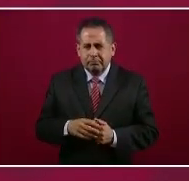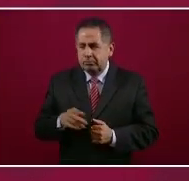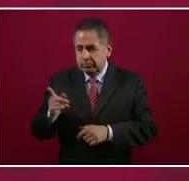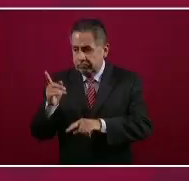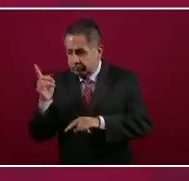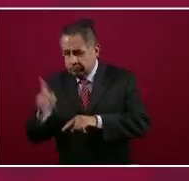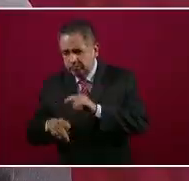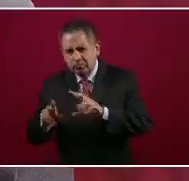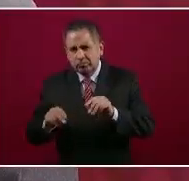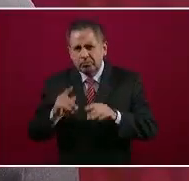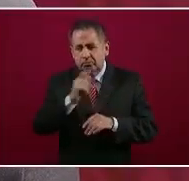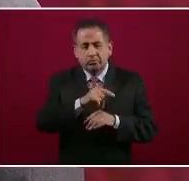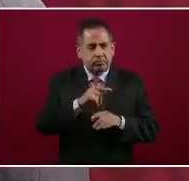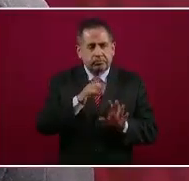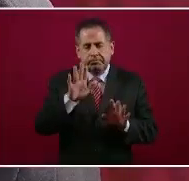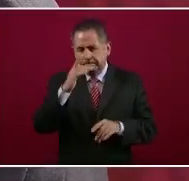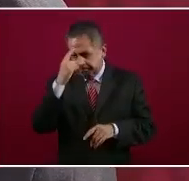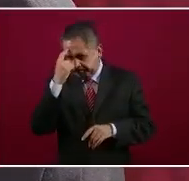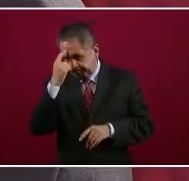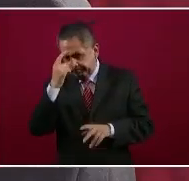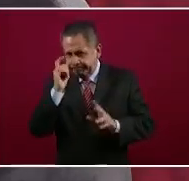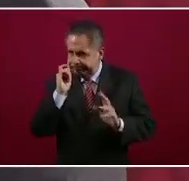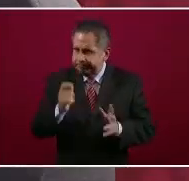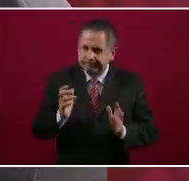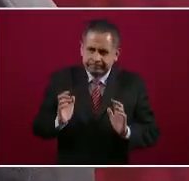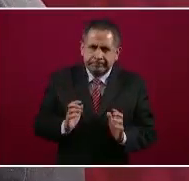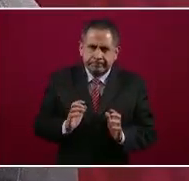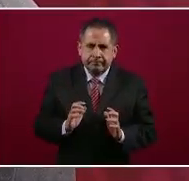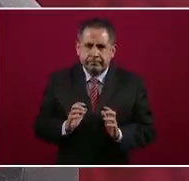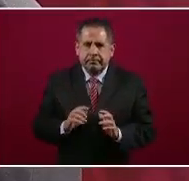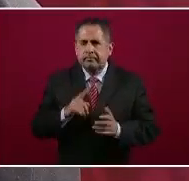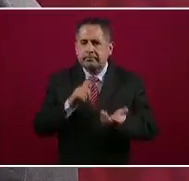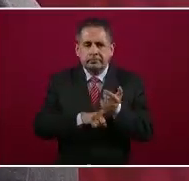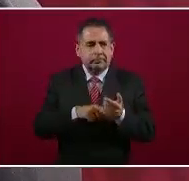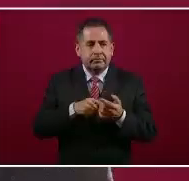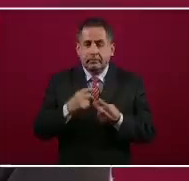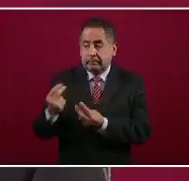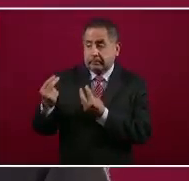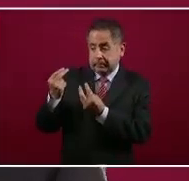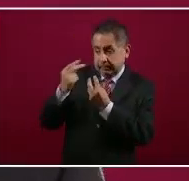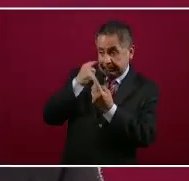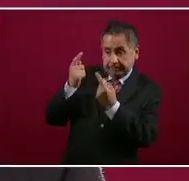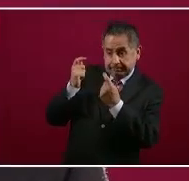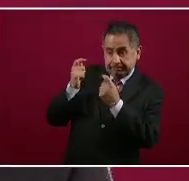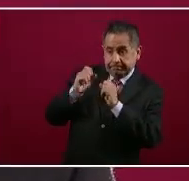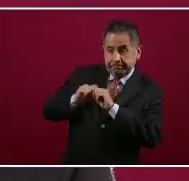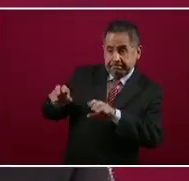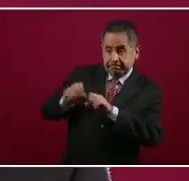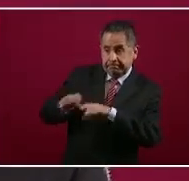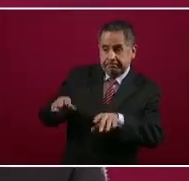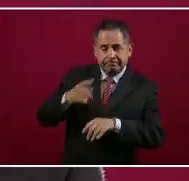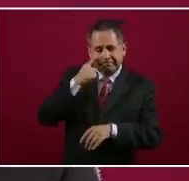medios sino nada más estar conscientes de que eso es lo que busca